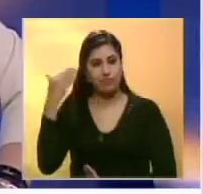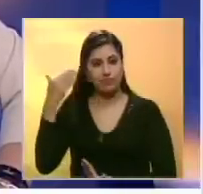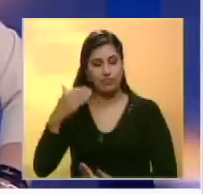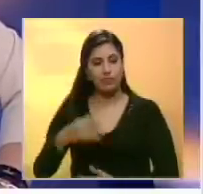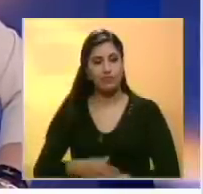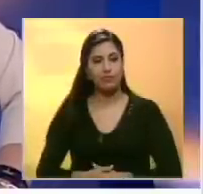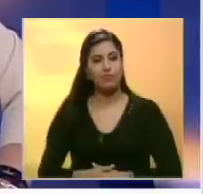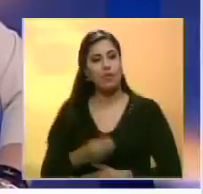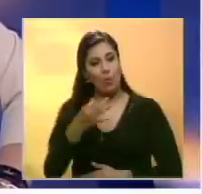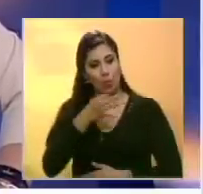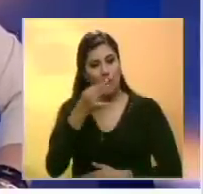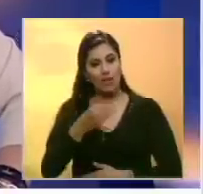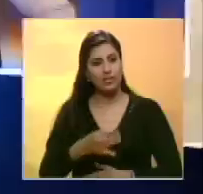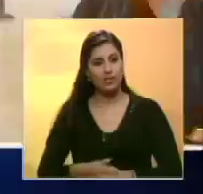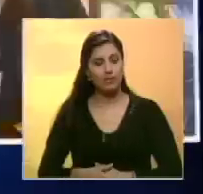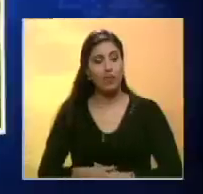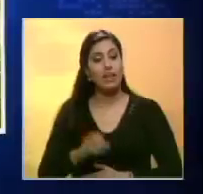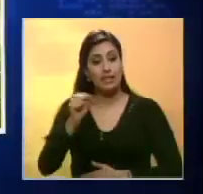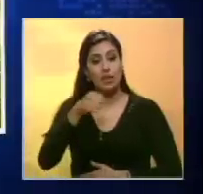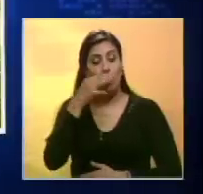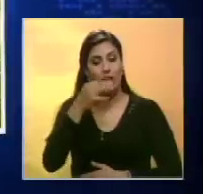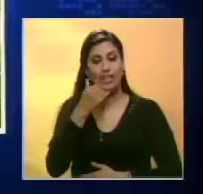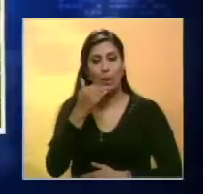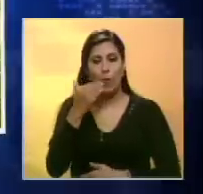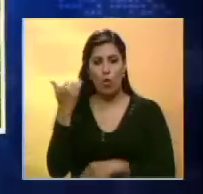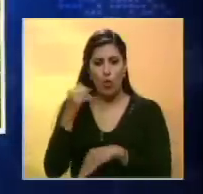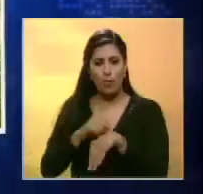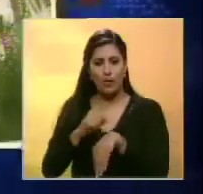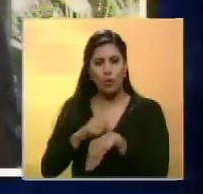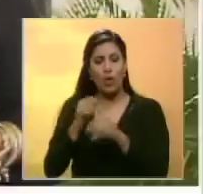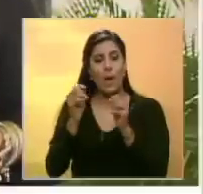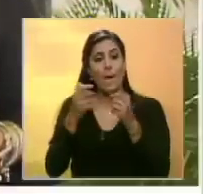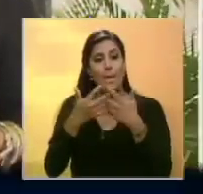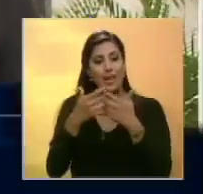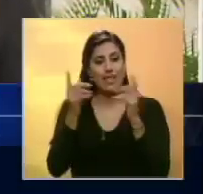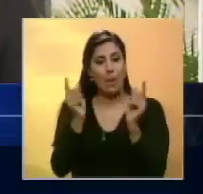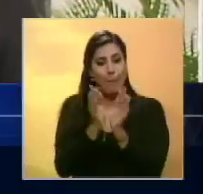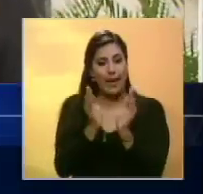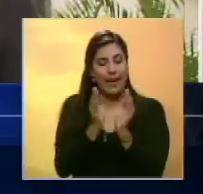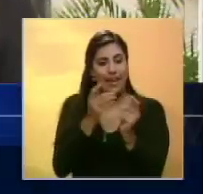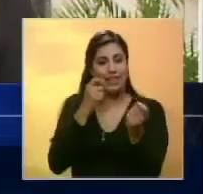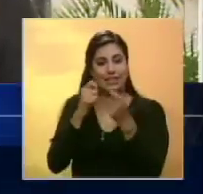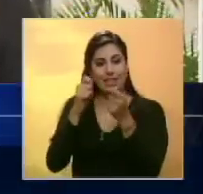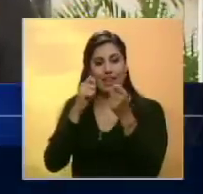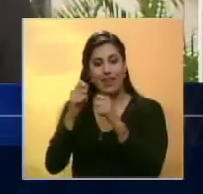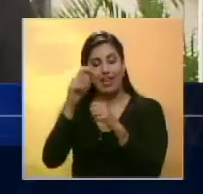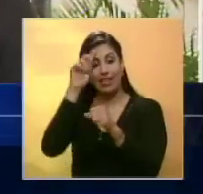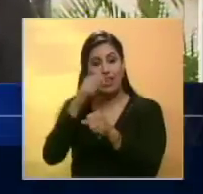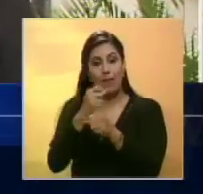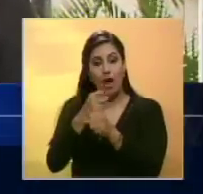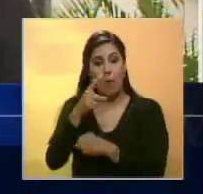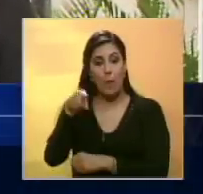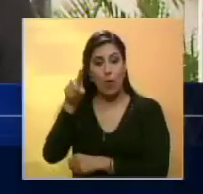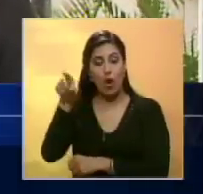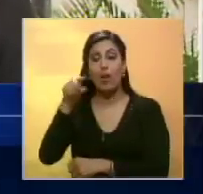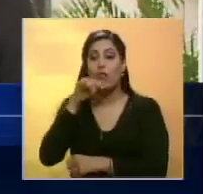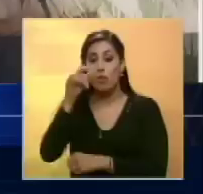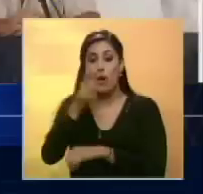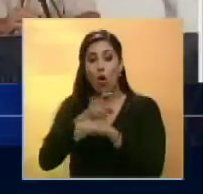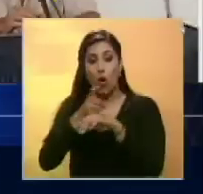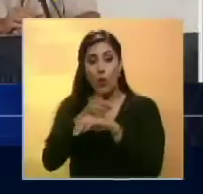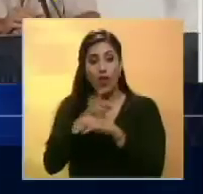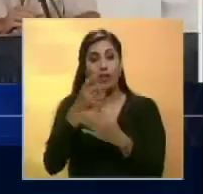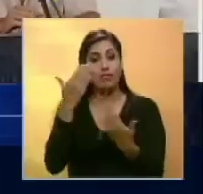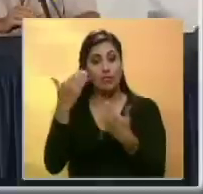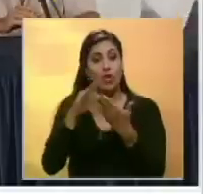reporte. Adelante, Milagros, buenas tardes. Sí, buenas tardes. Hace pocos momentos, microempresarios de distribución que trabajan para empresas Polar solicitaron al gobierno nacional